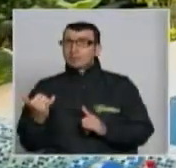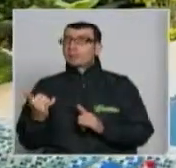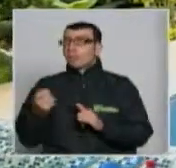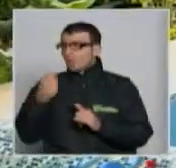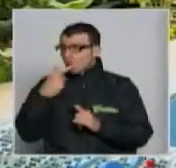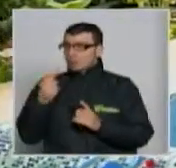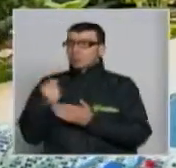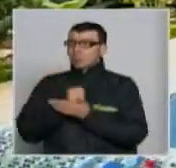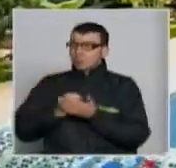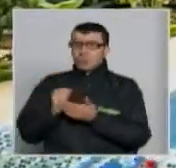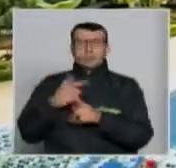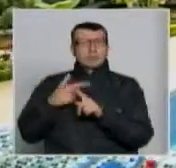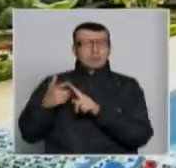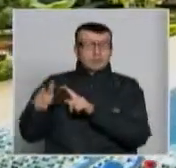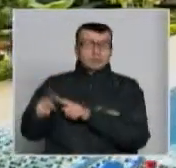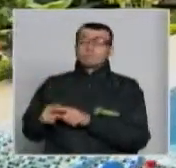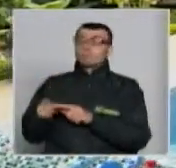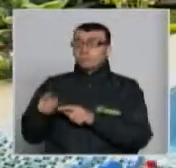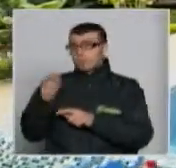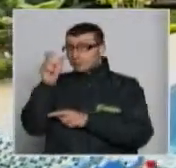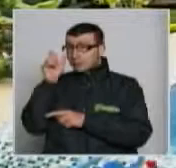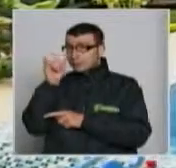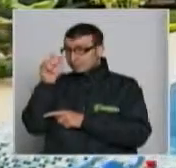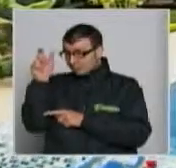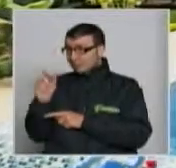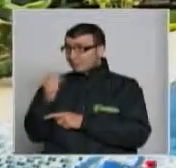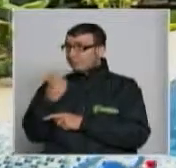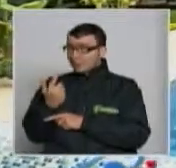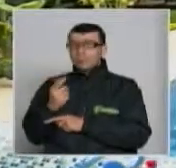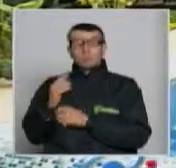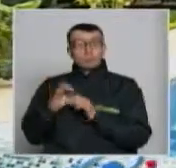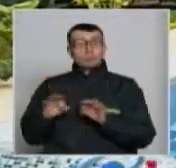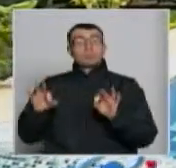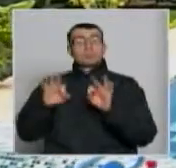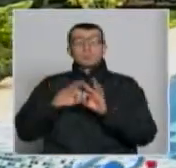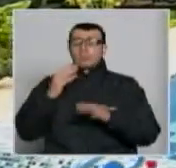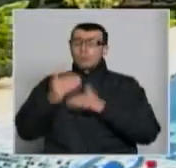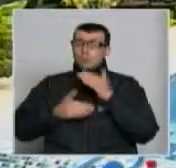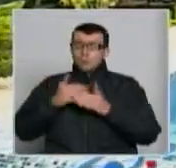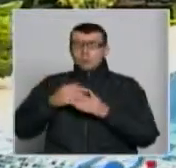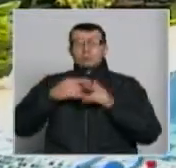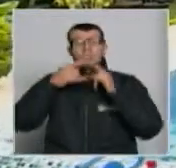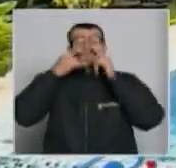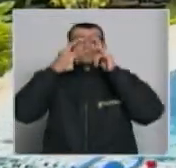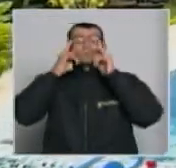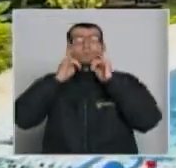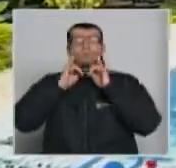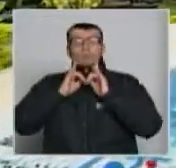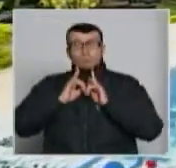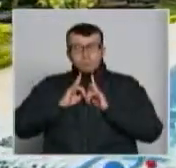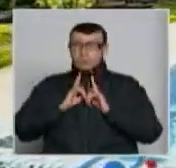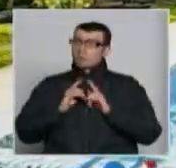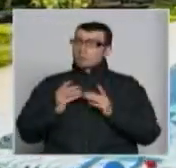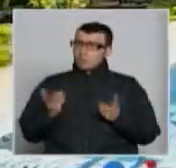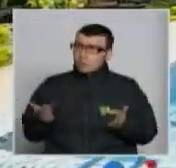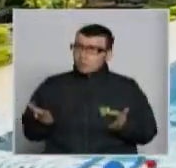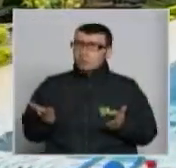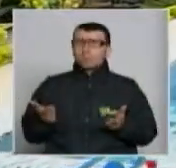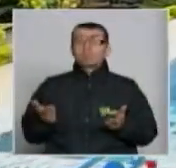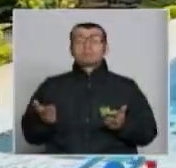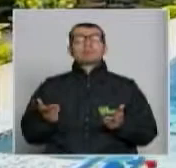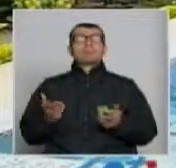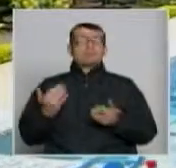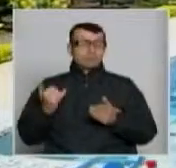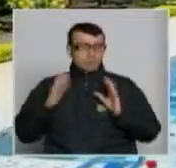y cómo es de amplio e importante el tema de los procesos respiratorios o de las vías respiratorias altas, porque es que